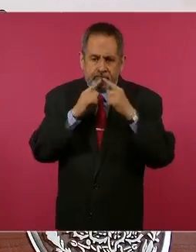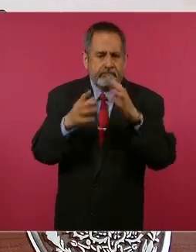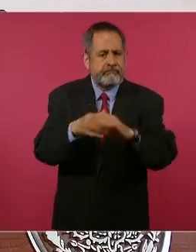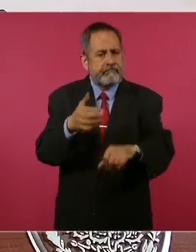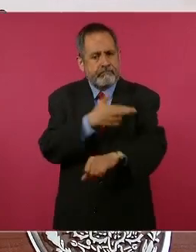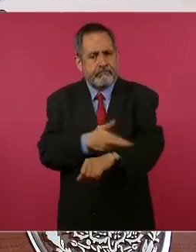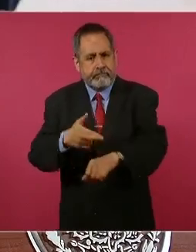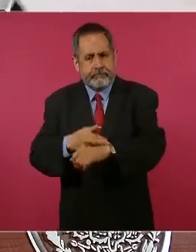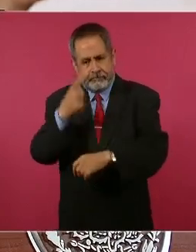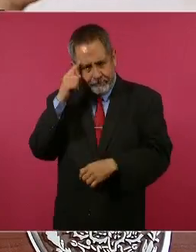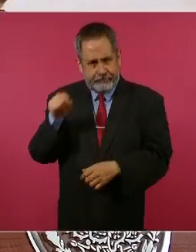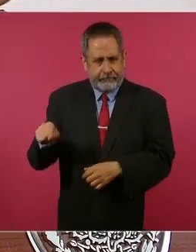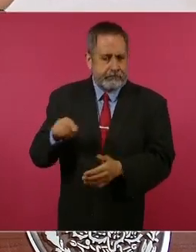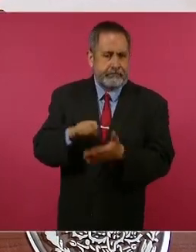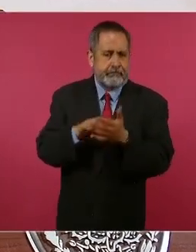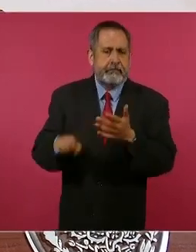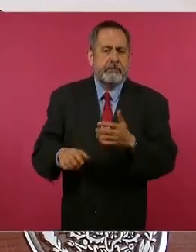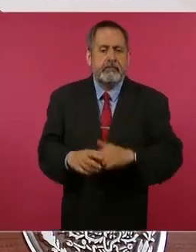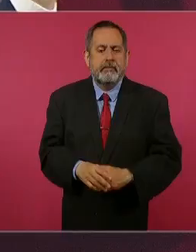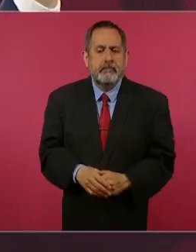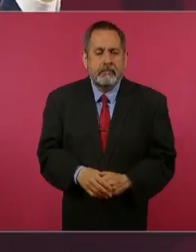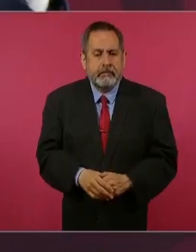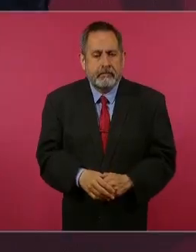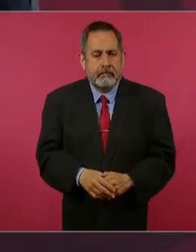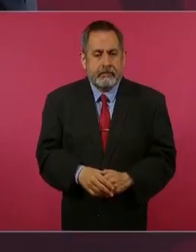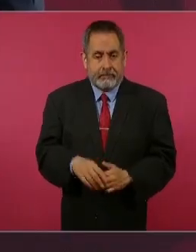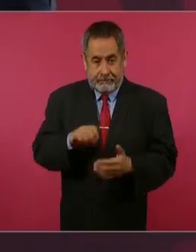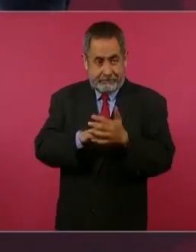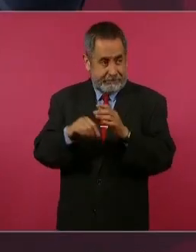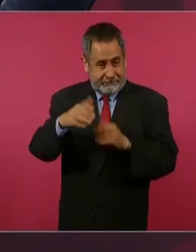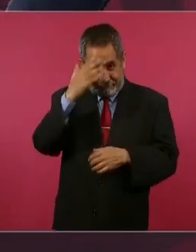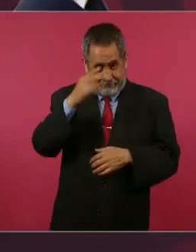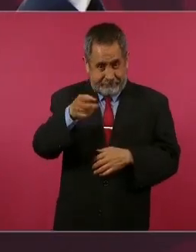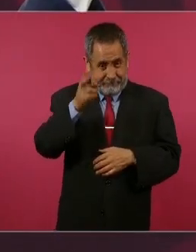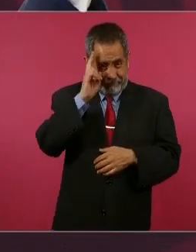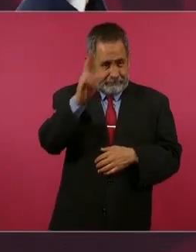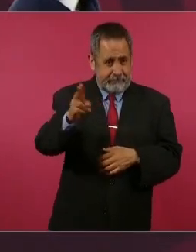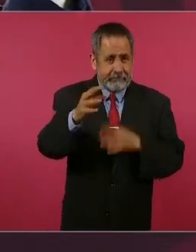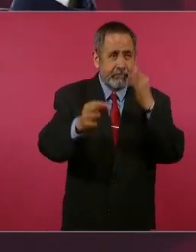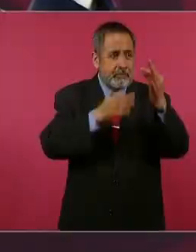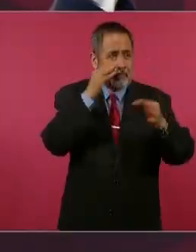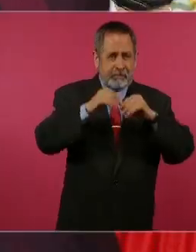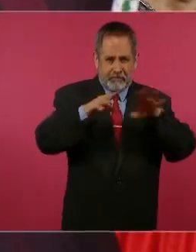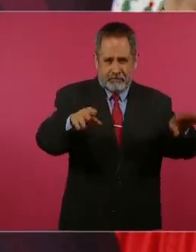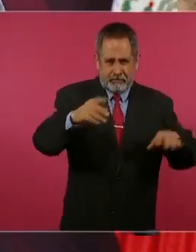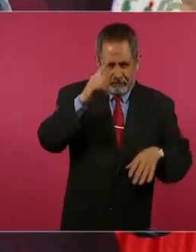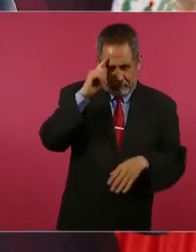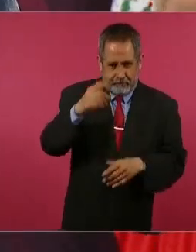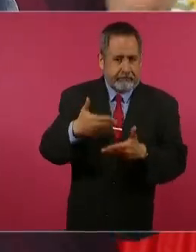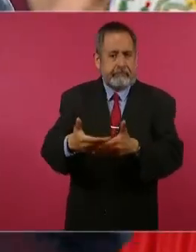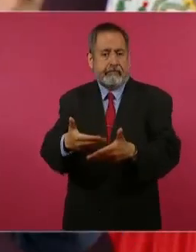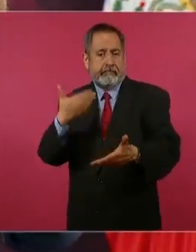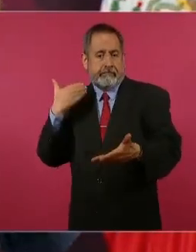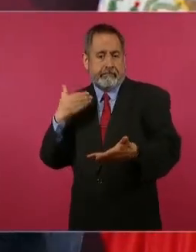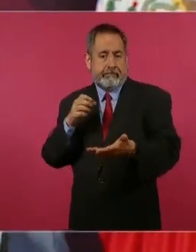por ejemplo por la VEDA se adelantó